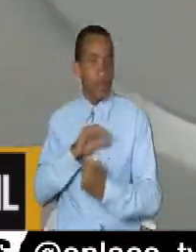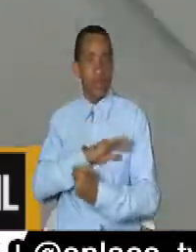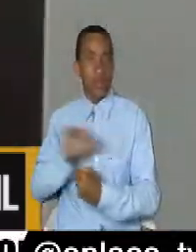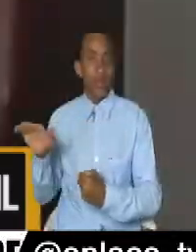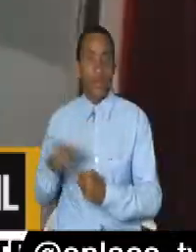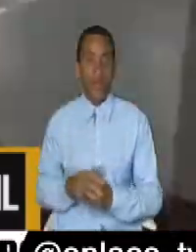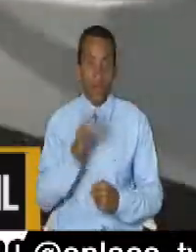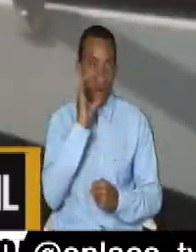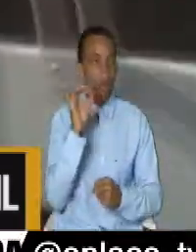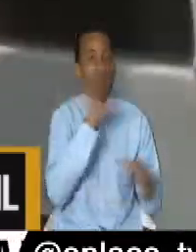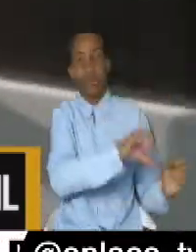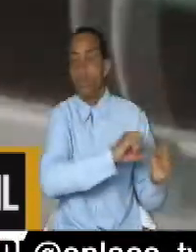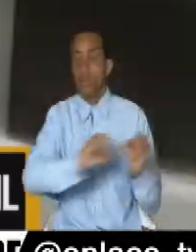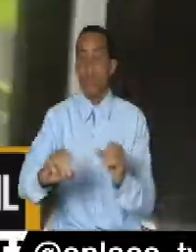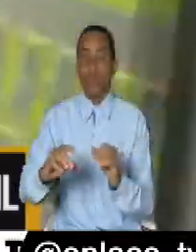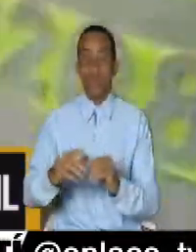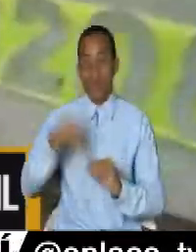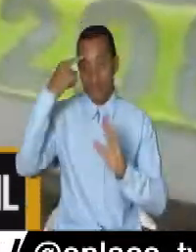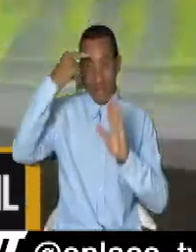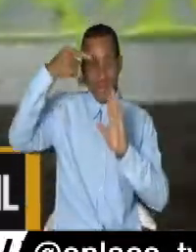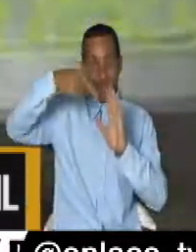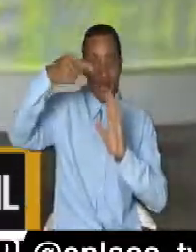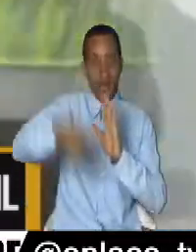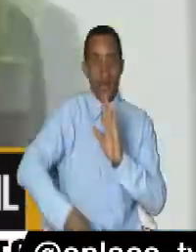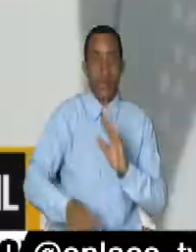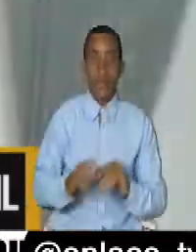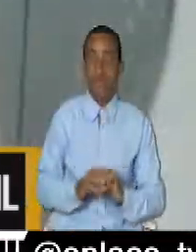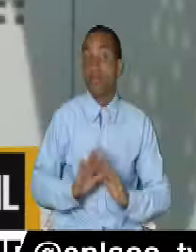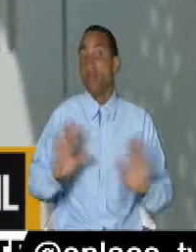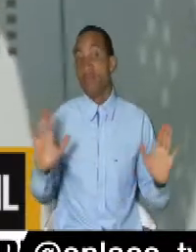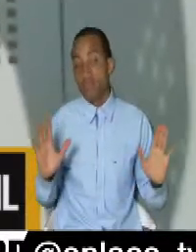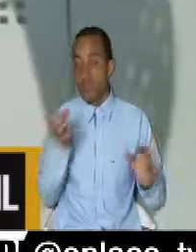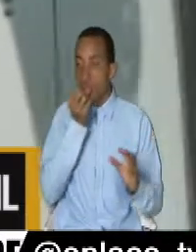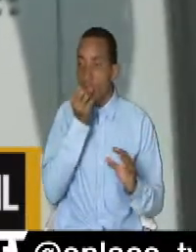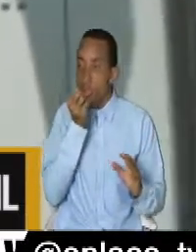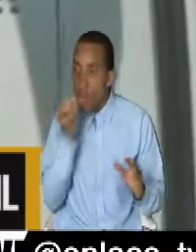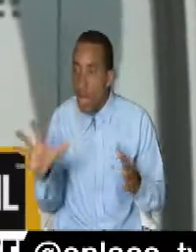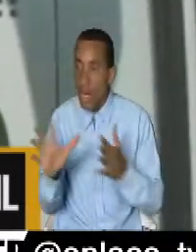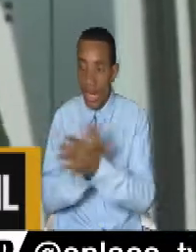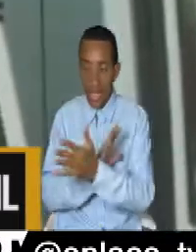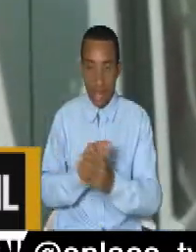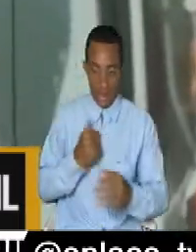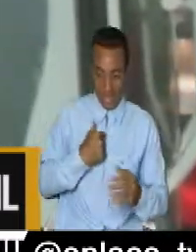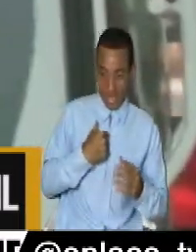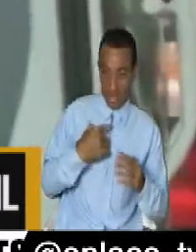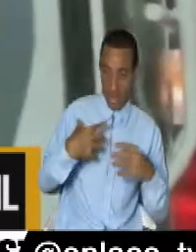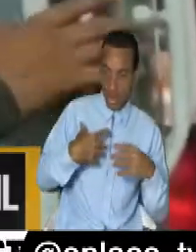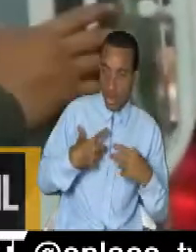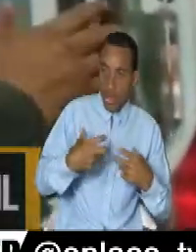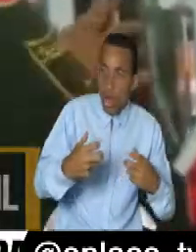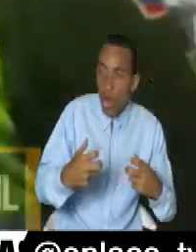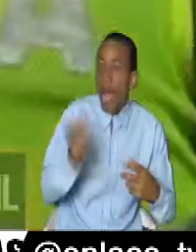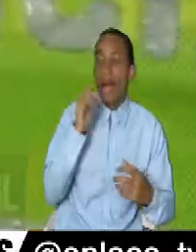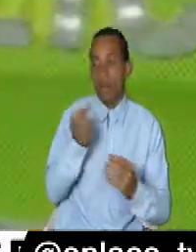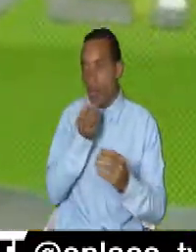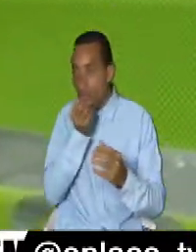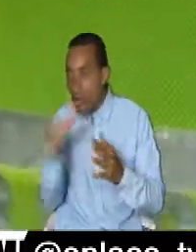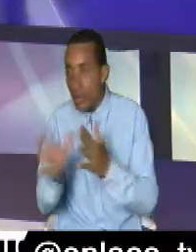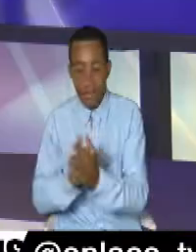puesto a disposición de las autoridades competentes a espera de la respectiva denuncia por la víctima para realizar su judicialización.